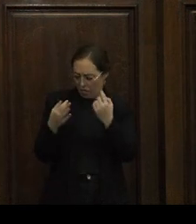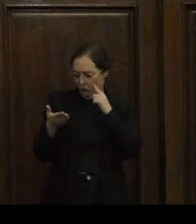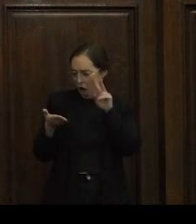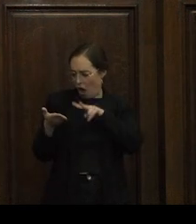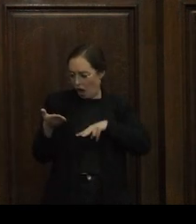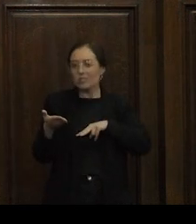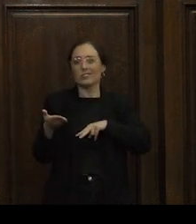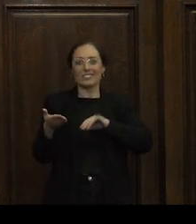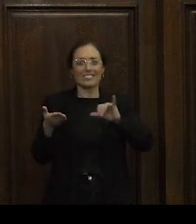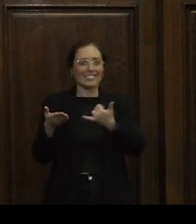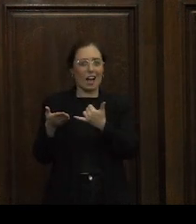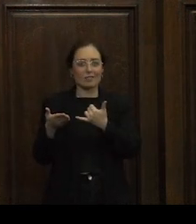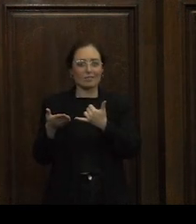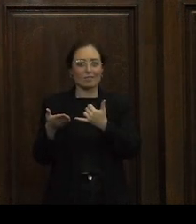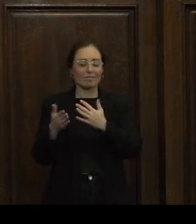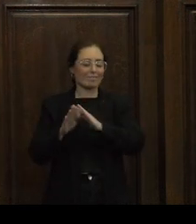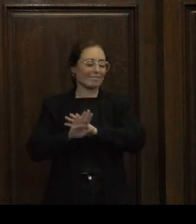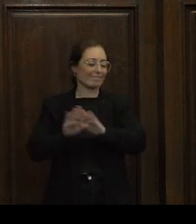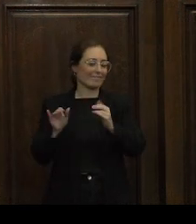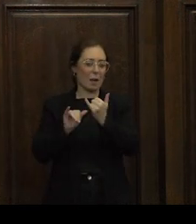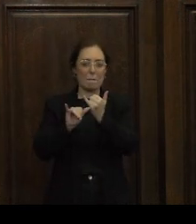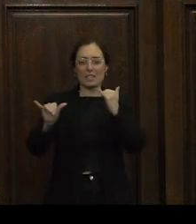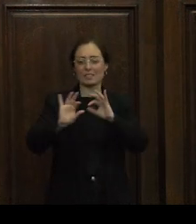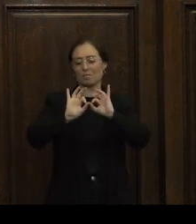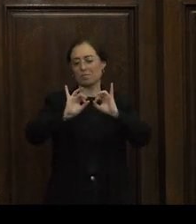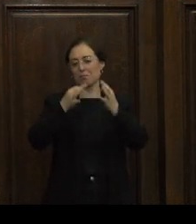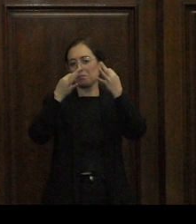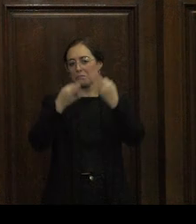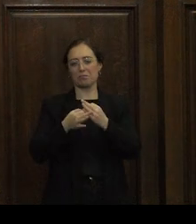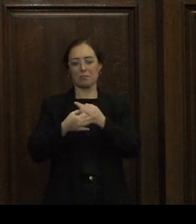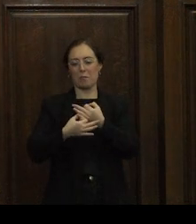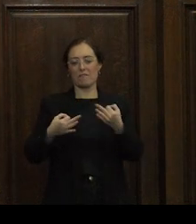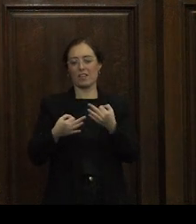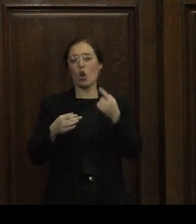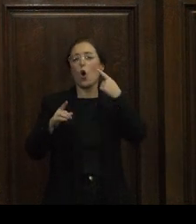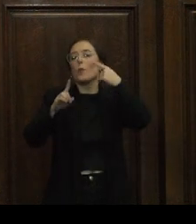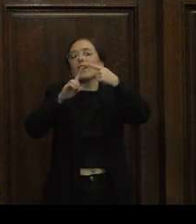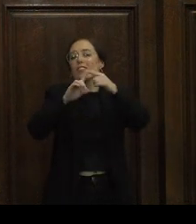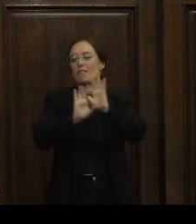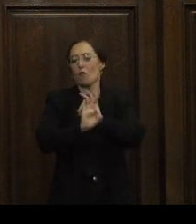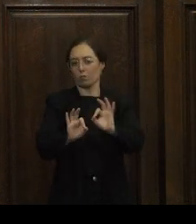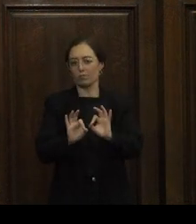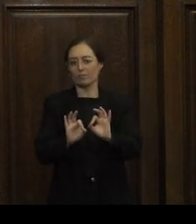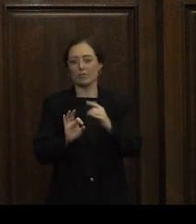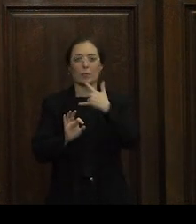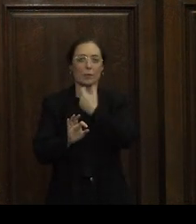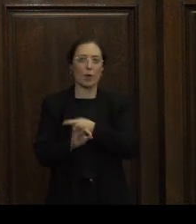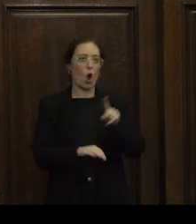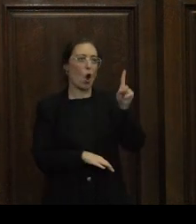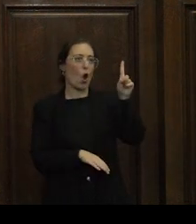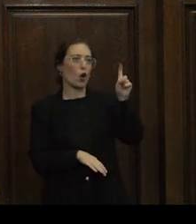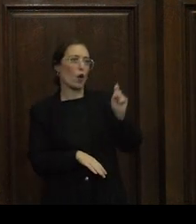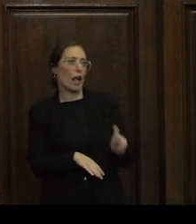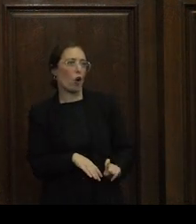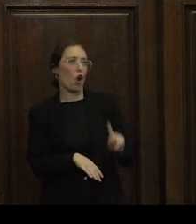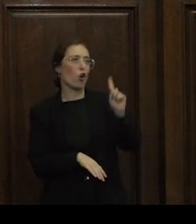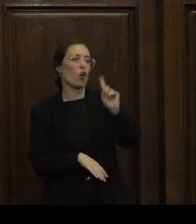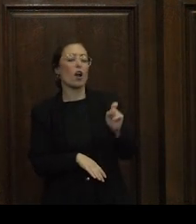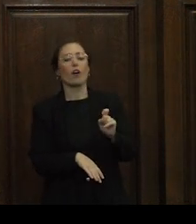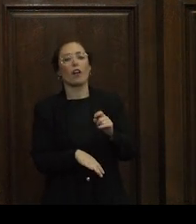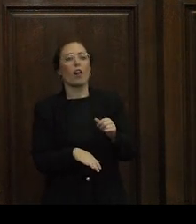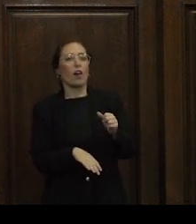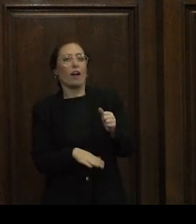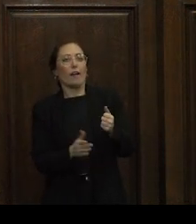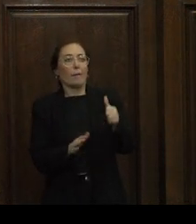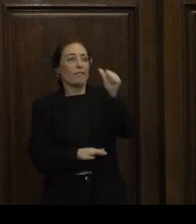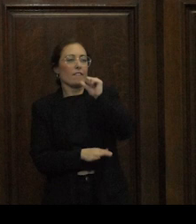sea, ya funcionó el mensaje, más allá de que no sea verdadero, más allá de que la Coca-Cola no me hizo feliz, por ejemplo, o